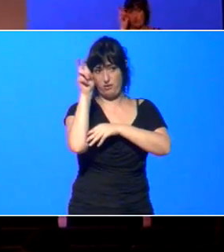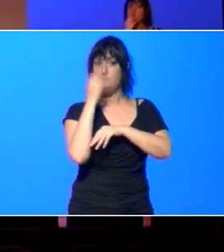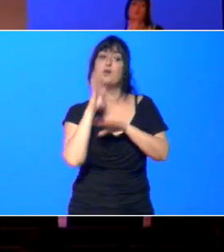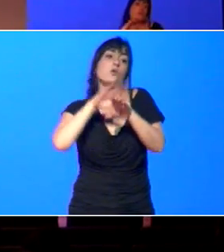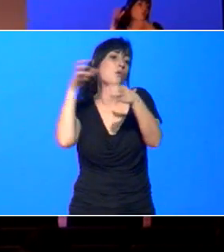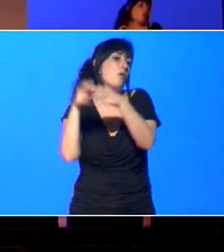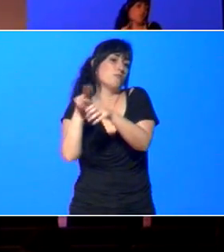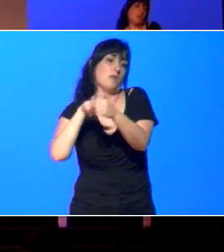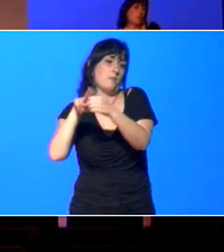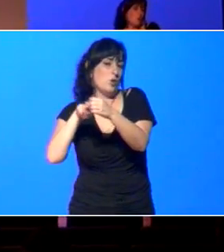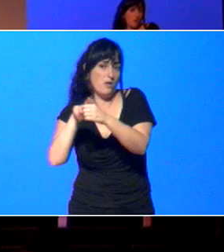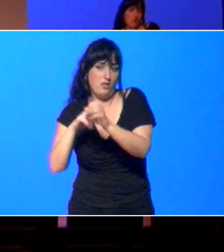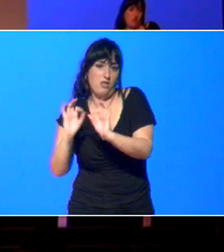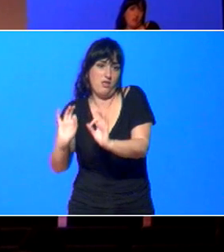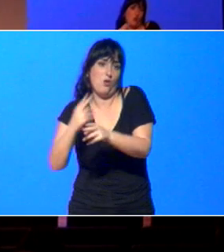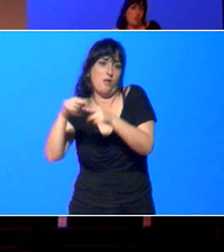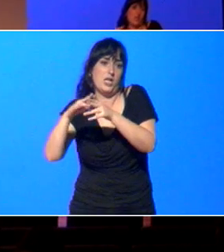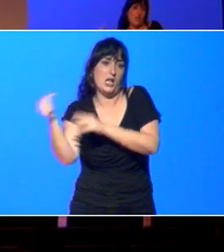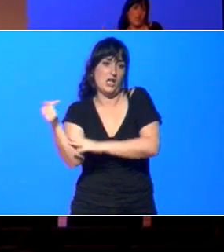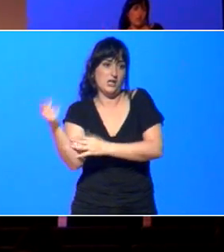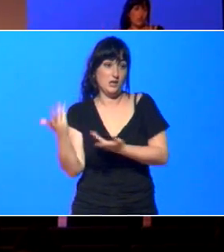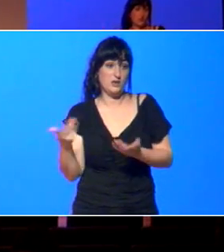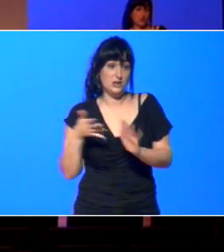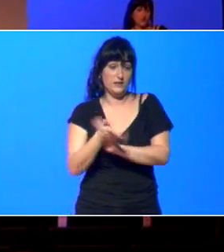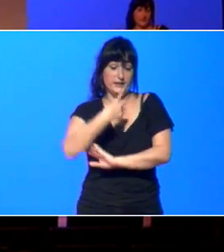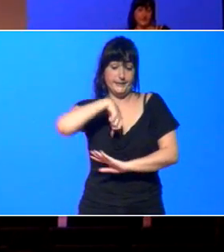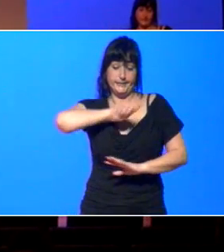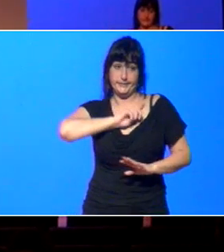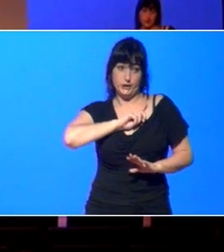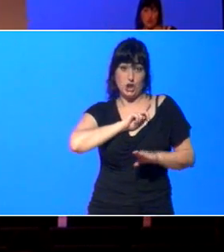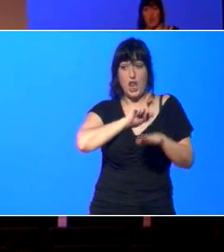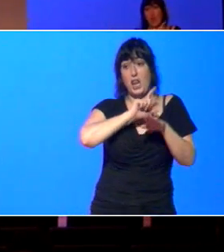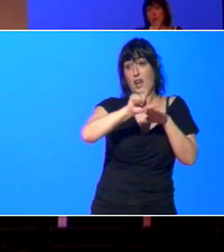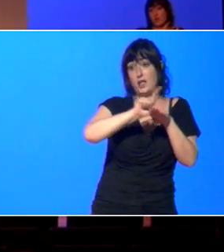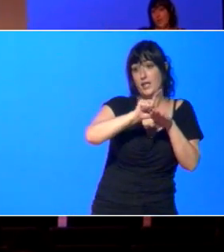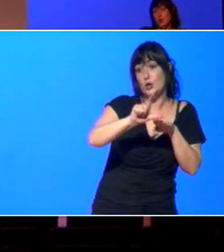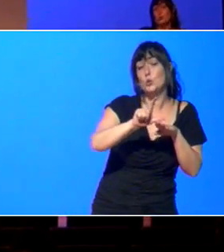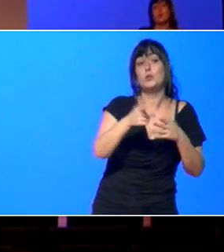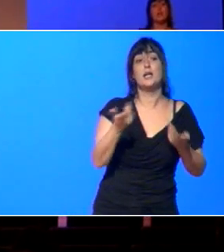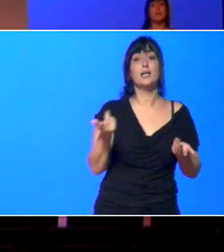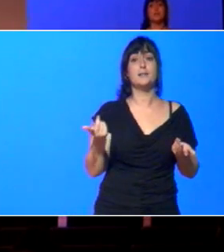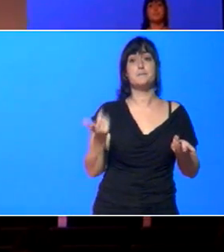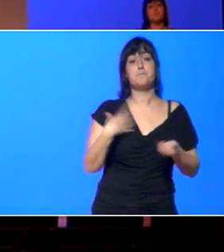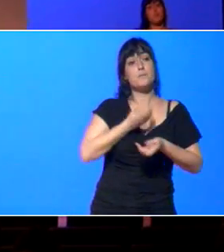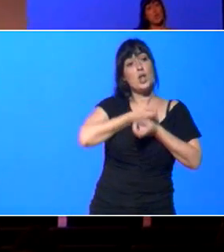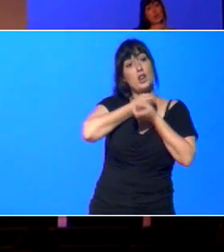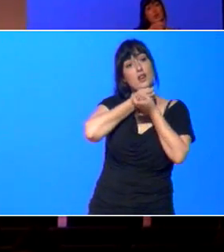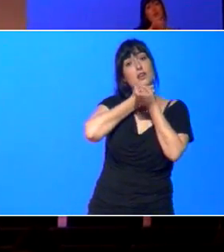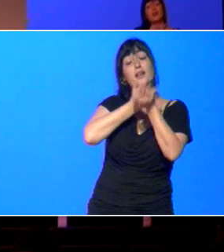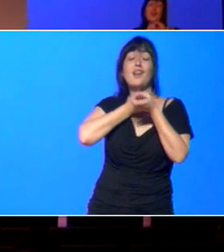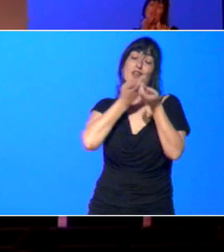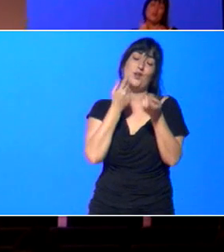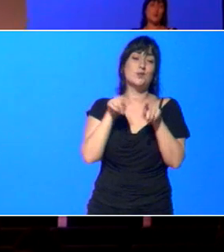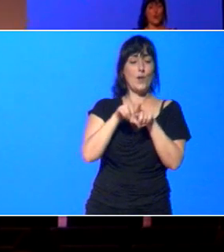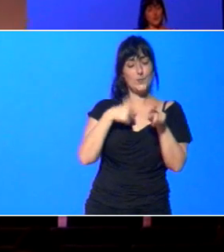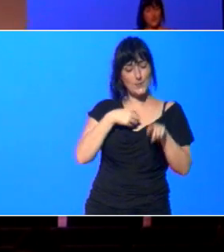comunidad autónoma, de una política educativa, entonces estaremos haciendo literatura, estaremos haciendo declaraciones de buenas intenciones,